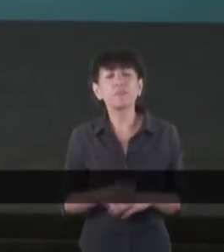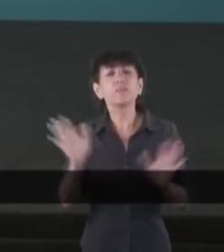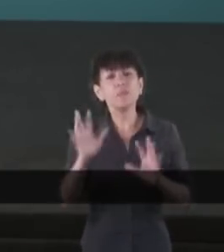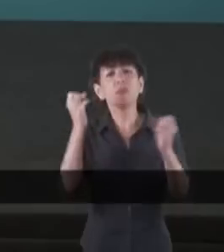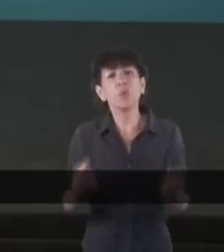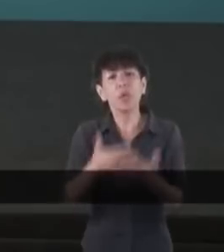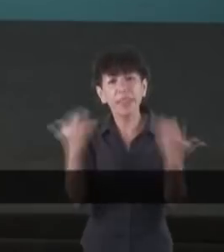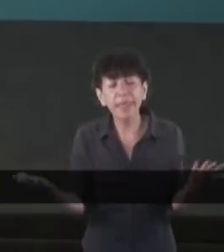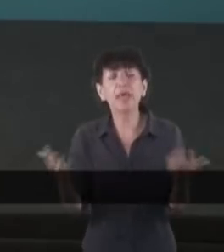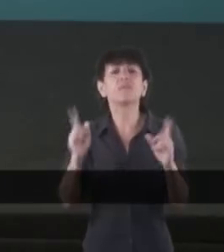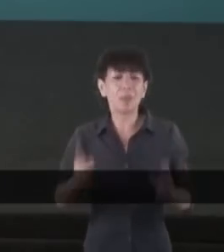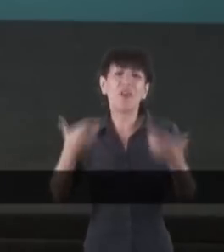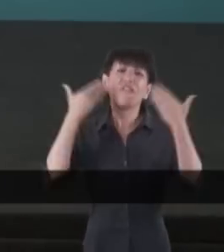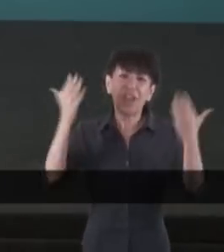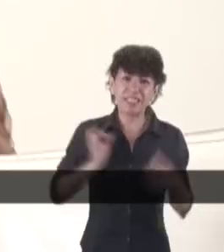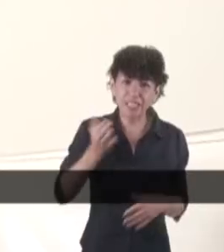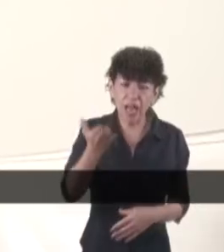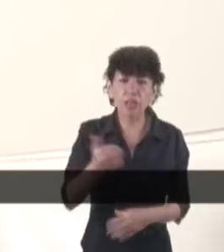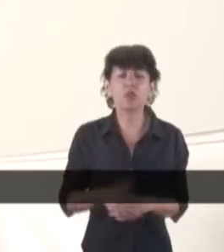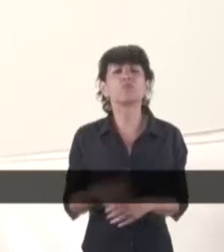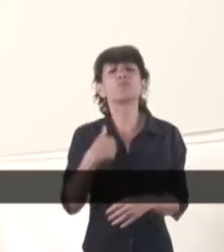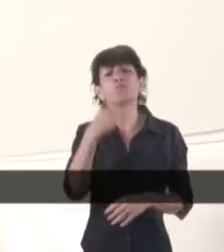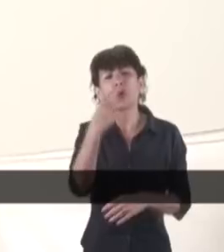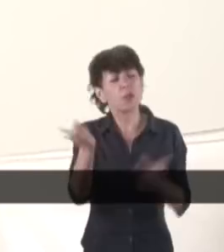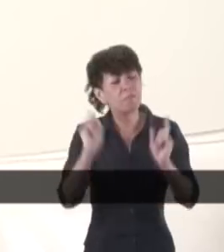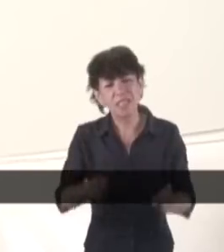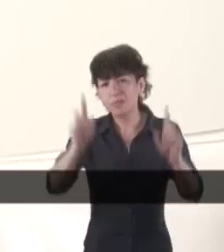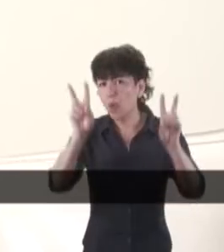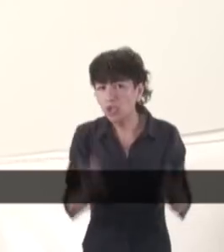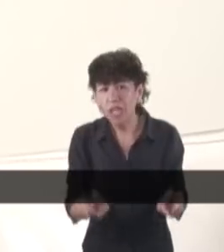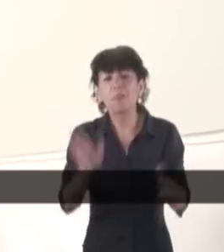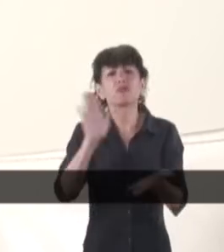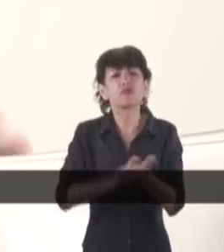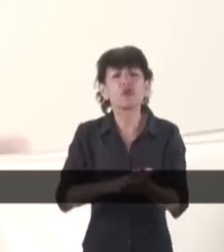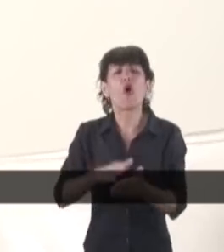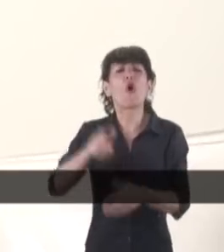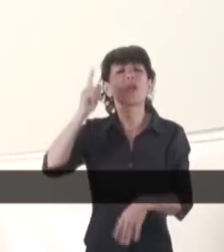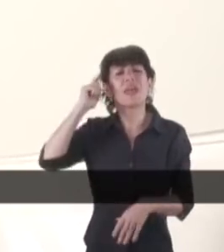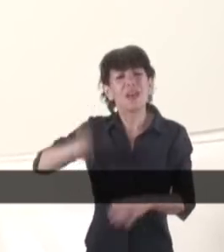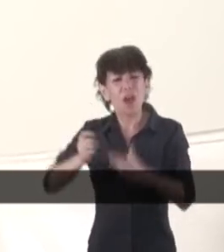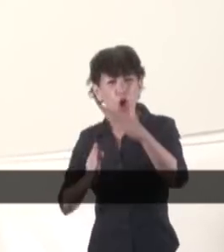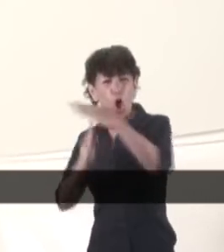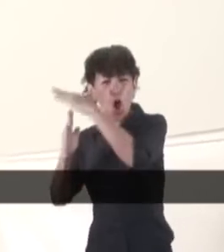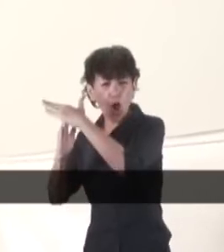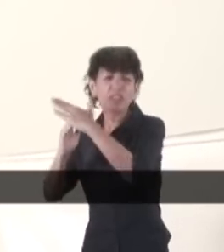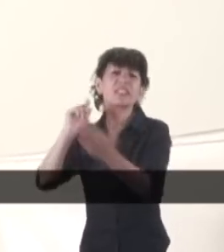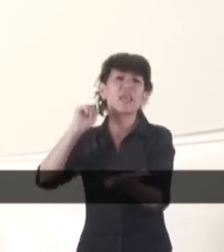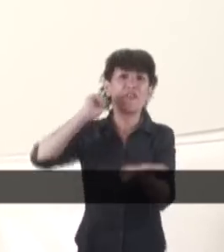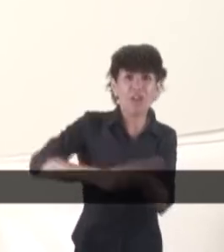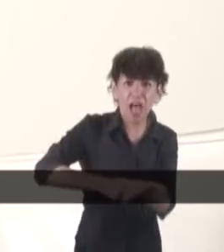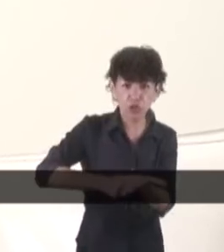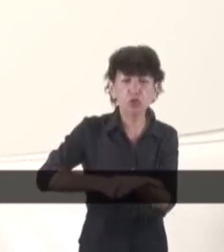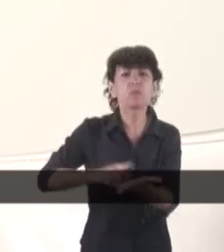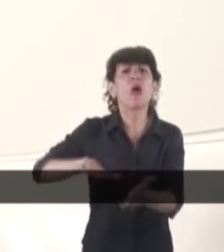Feliz año también. Bueno, le queríamos preguntar sobre este tema recurrente, sobre el tema del fallo de la Corte. Cuando después del fallo,